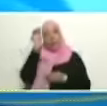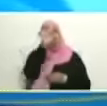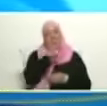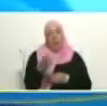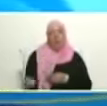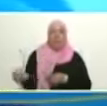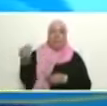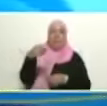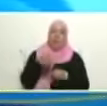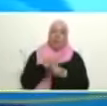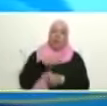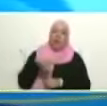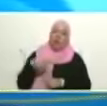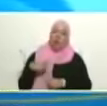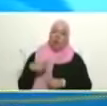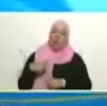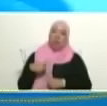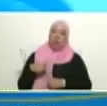La policía nuestra,